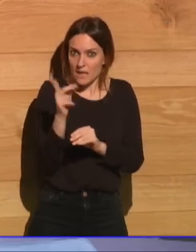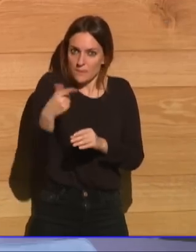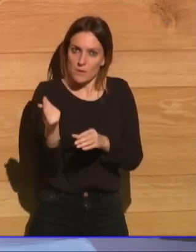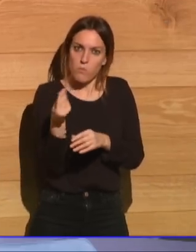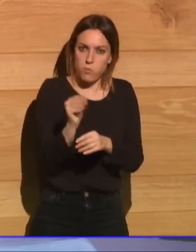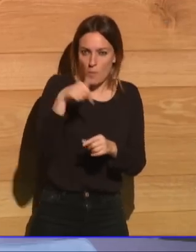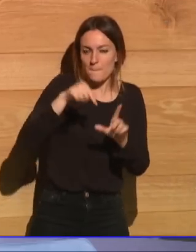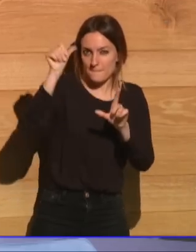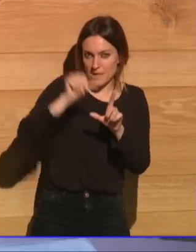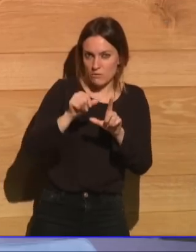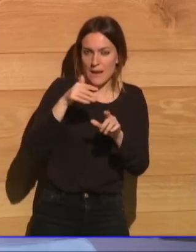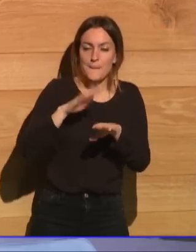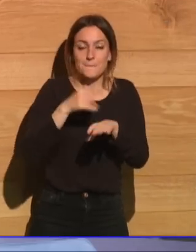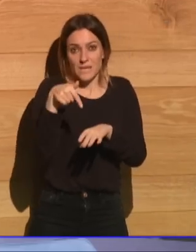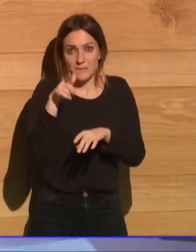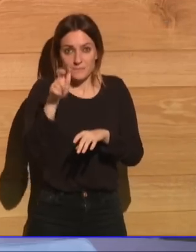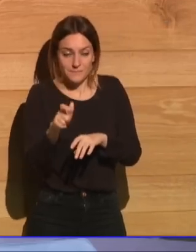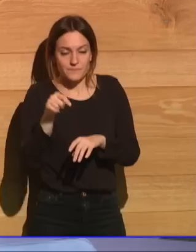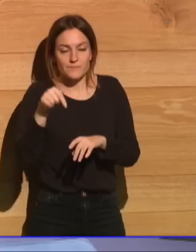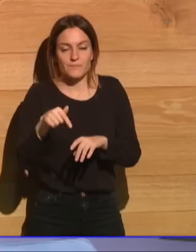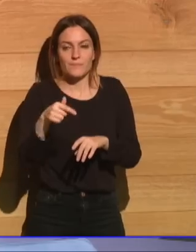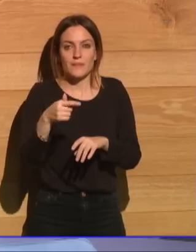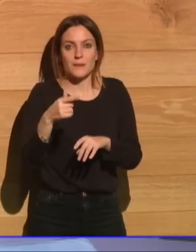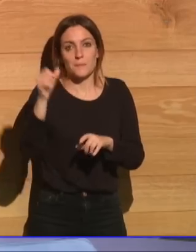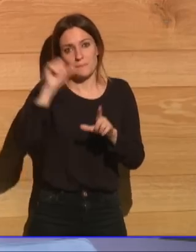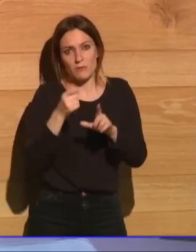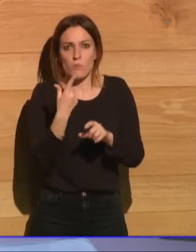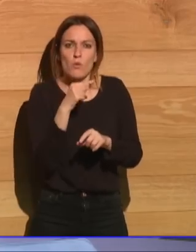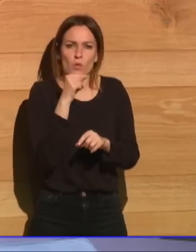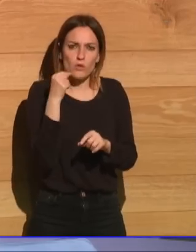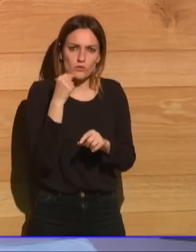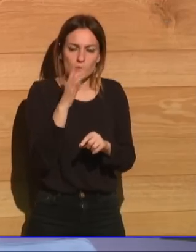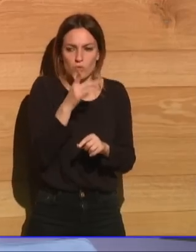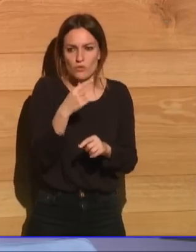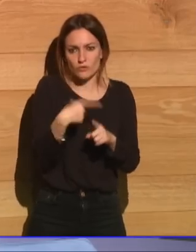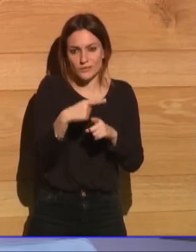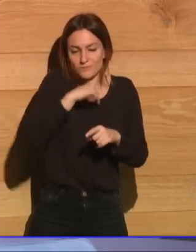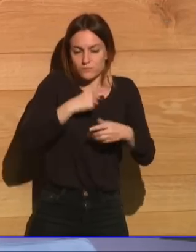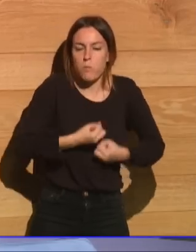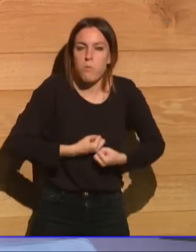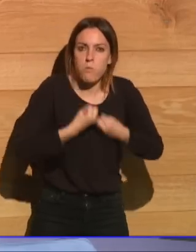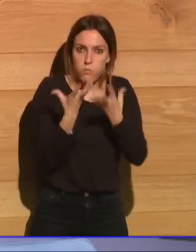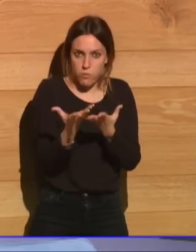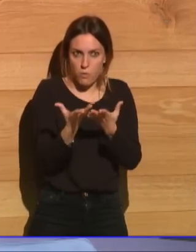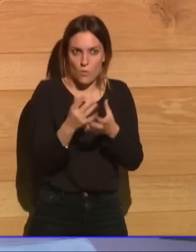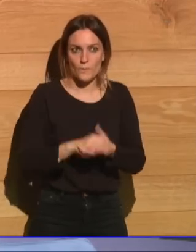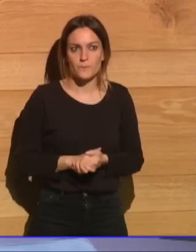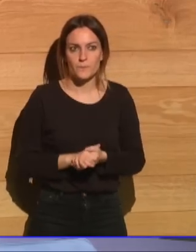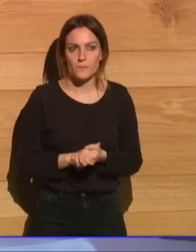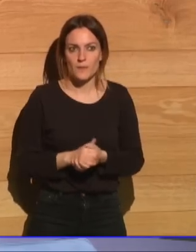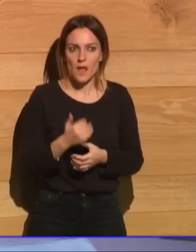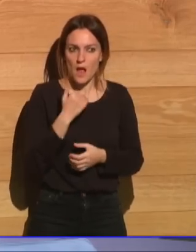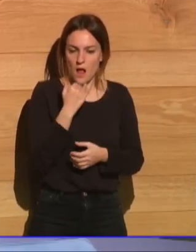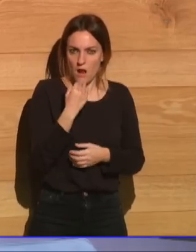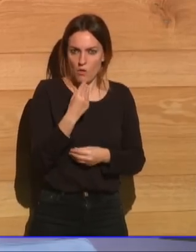película dolorosa, en cierto sentido, porque desnuda algunas cosas y que es un estupendo drama, además. Es un drama